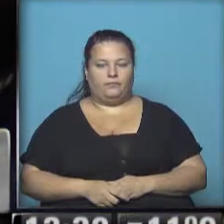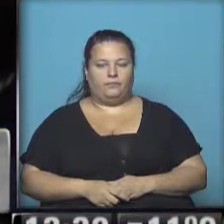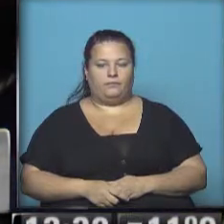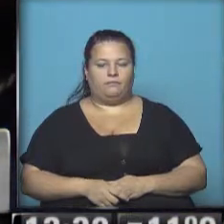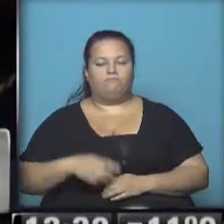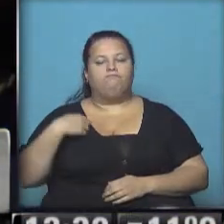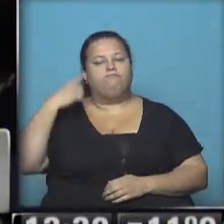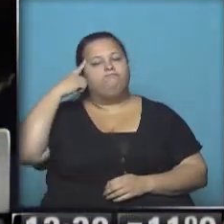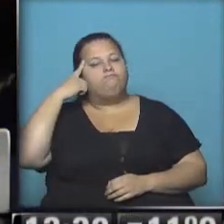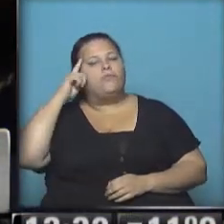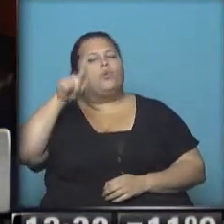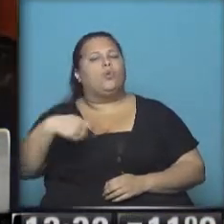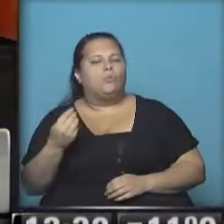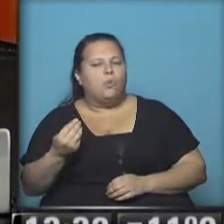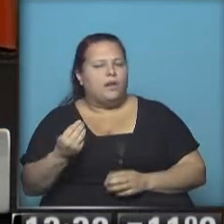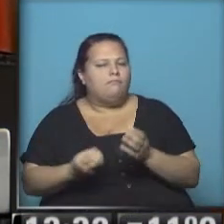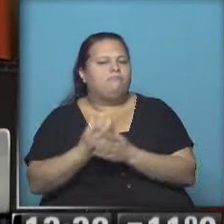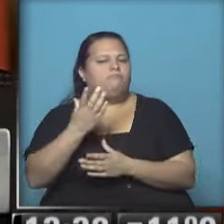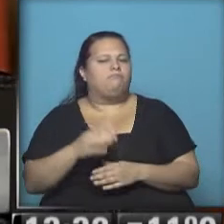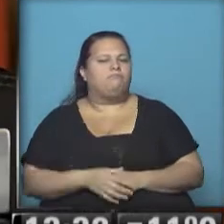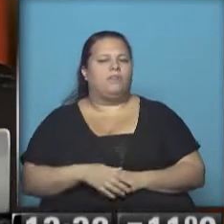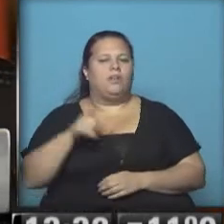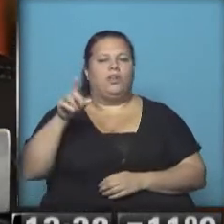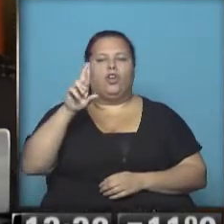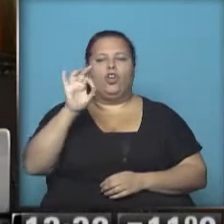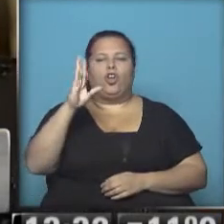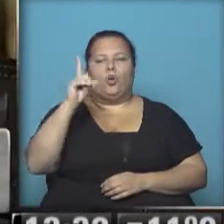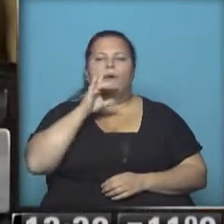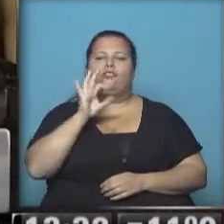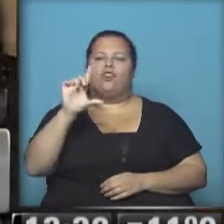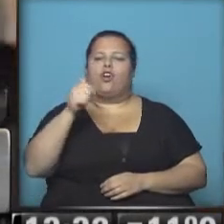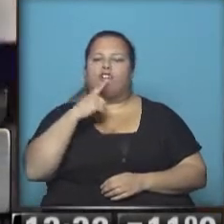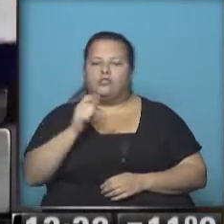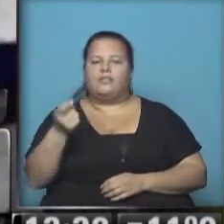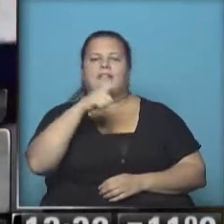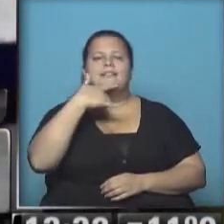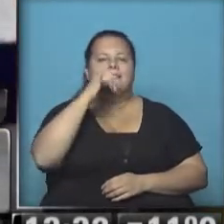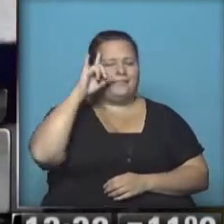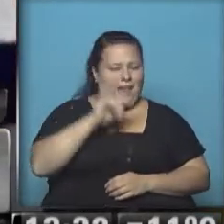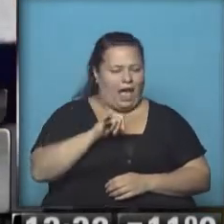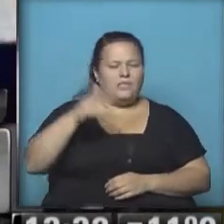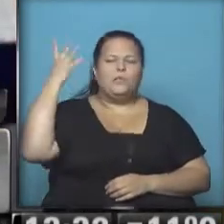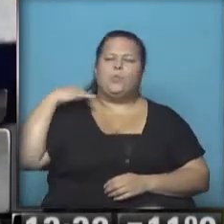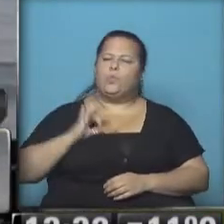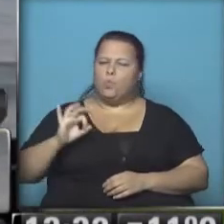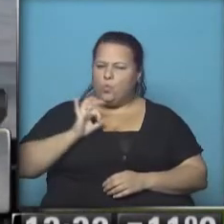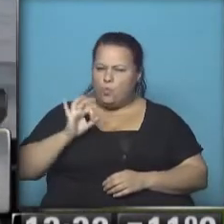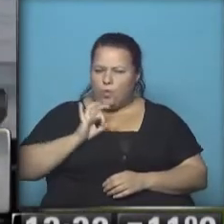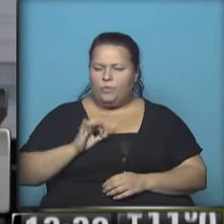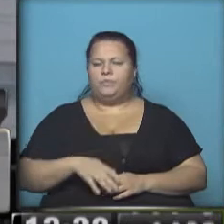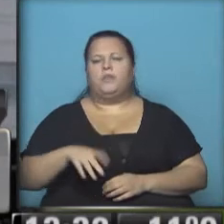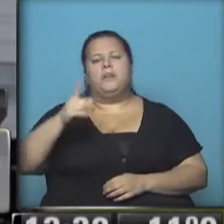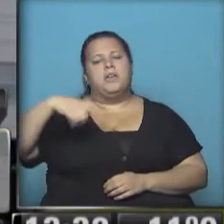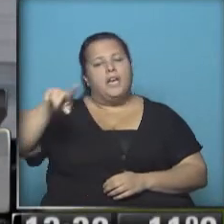La idea nace de Roberto Costa y Diego Sáenz, y hace muchos años, hace varios años,